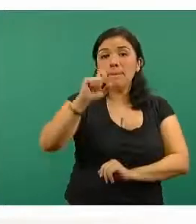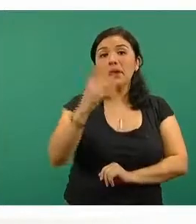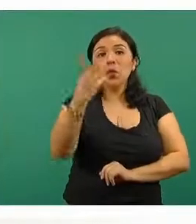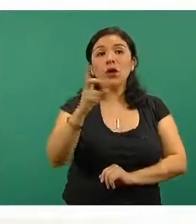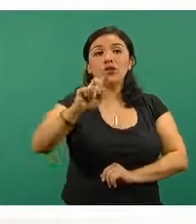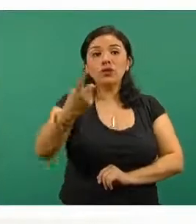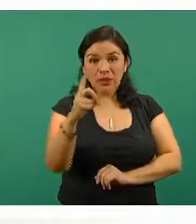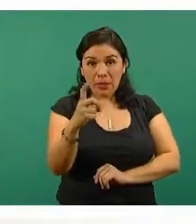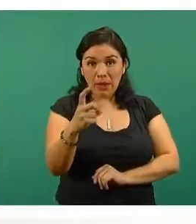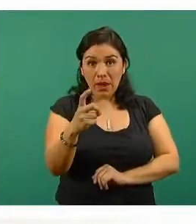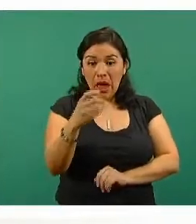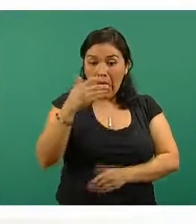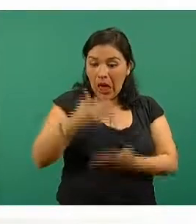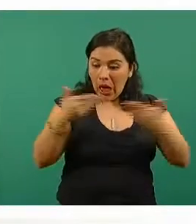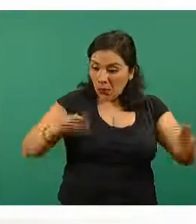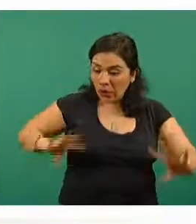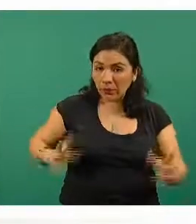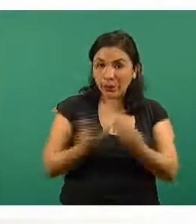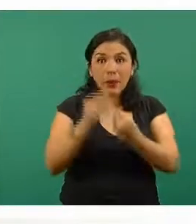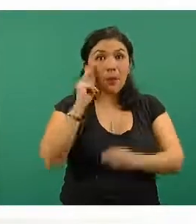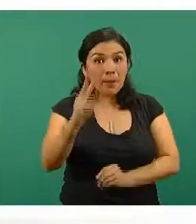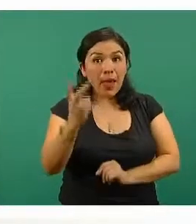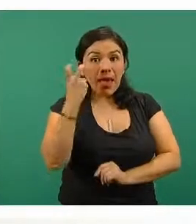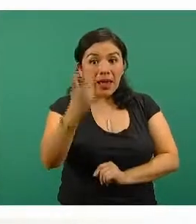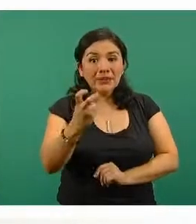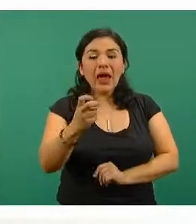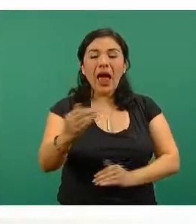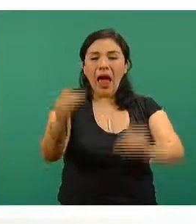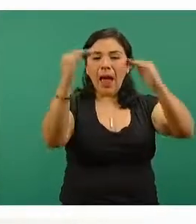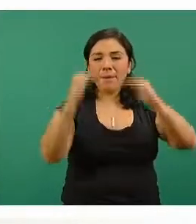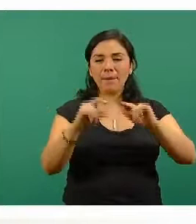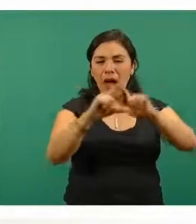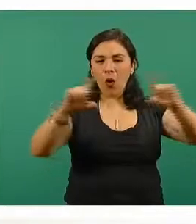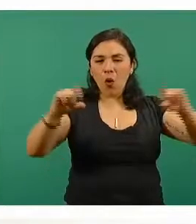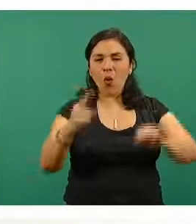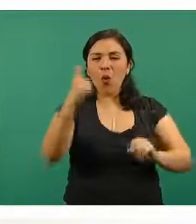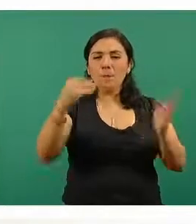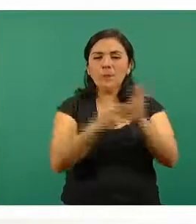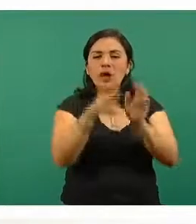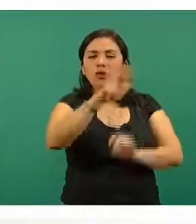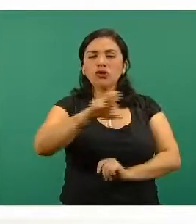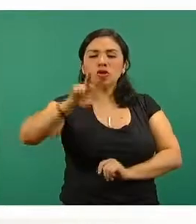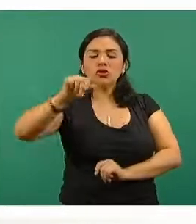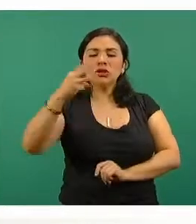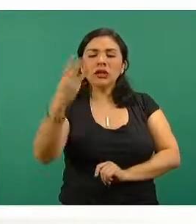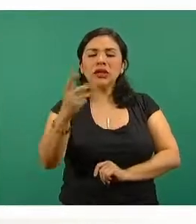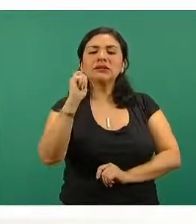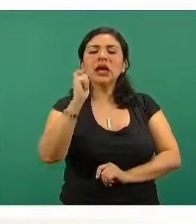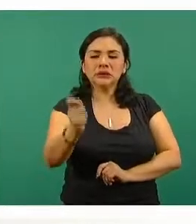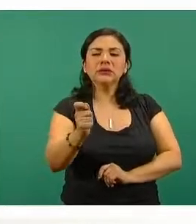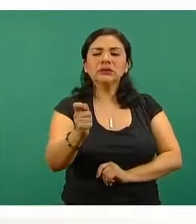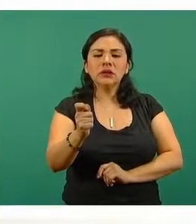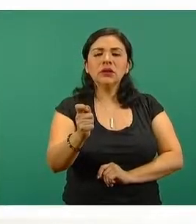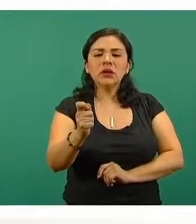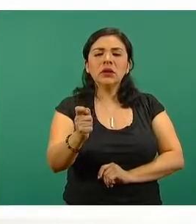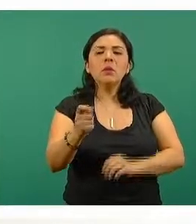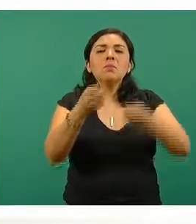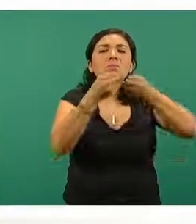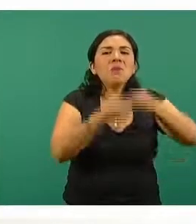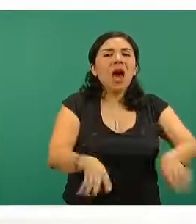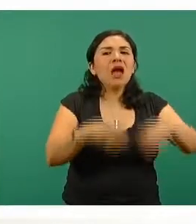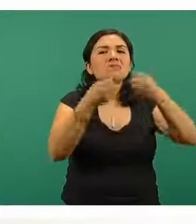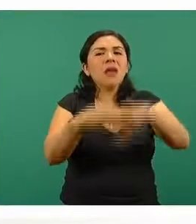de diciembre a la fecha, y como pueden ver en el recuadro de abajo, las 1.883 son dosis que se han